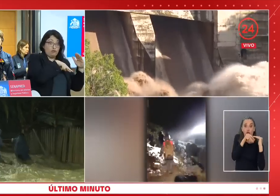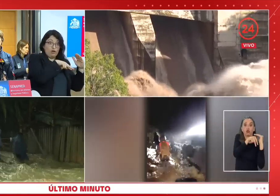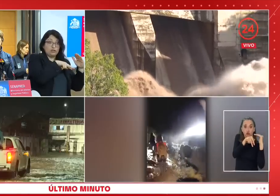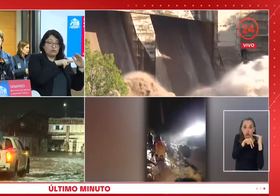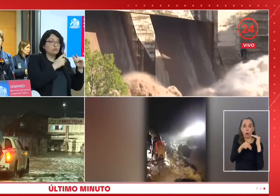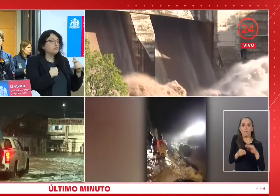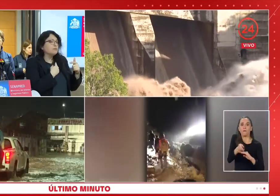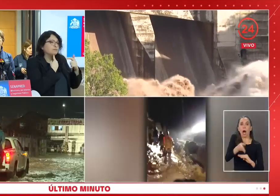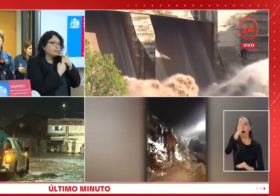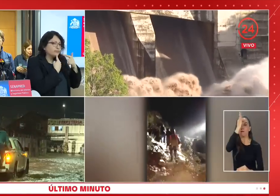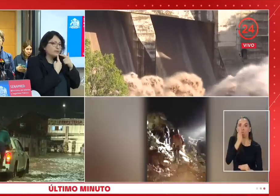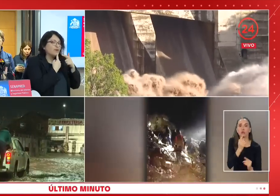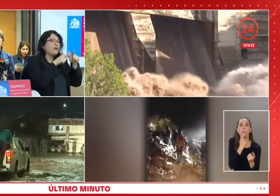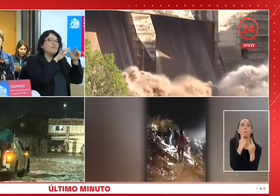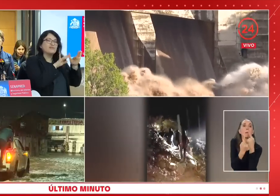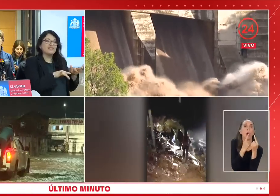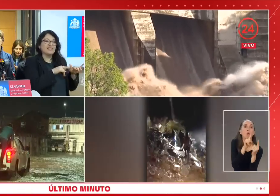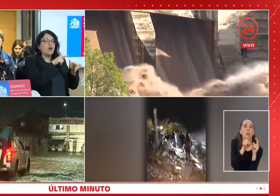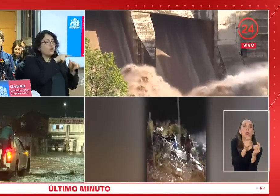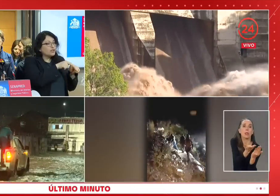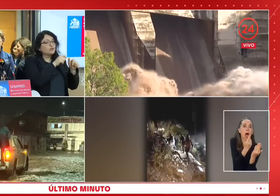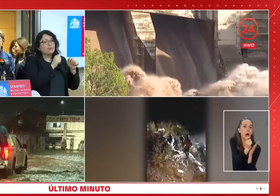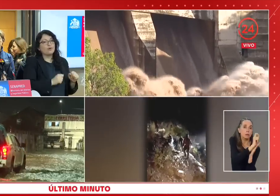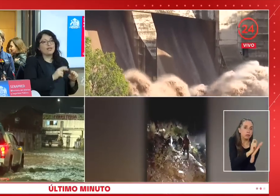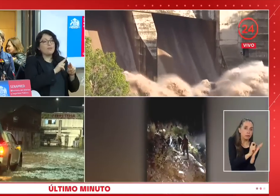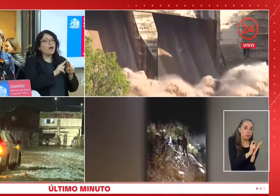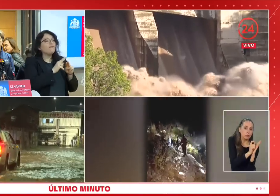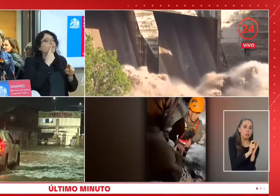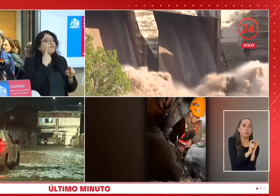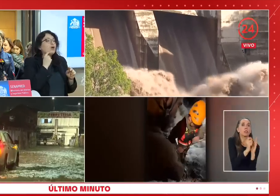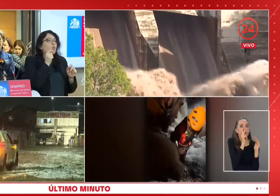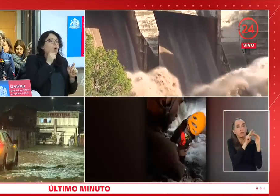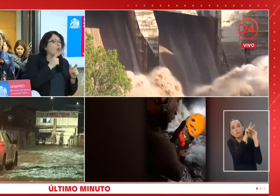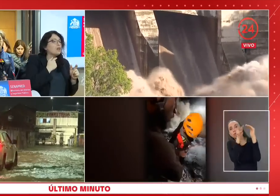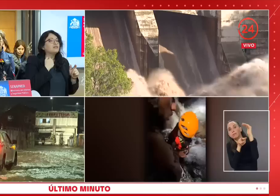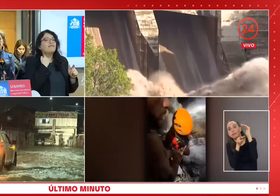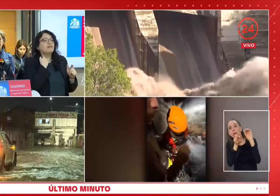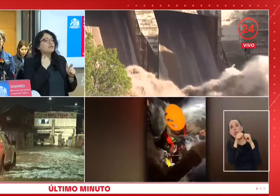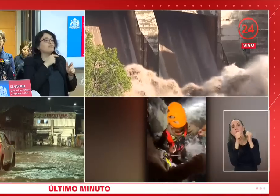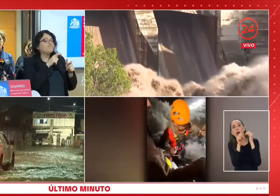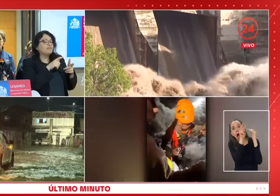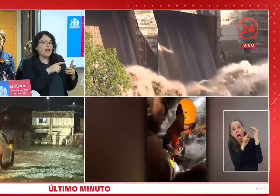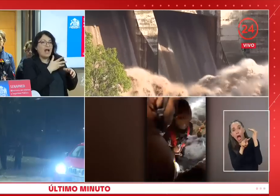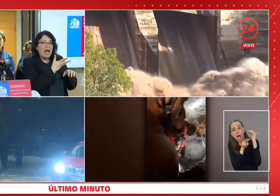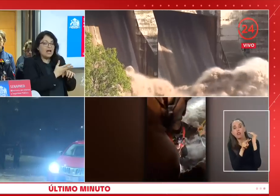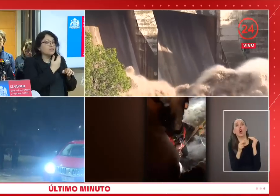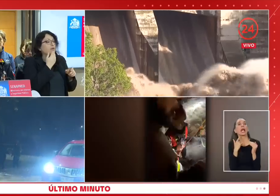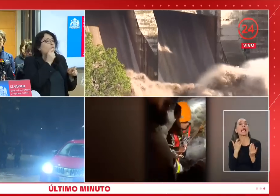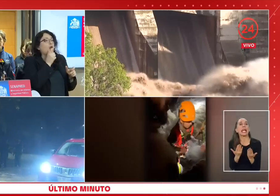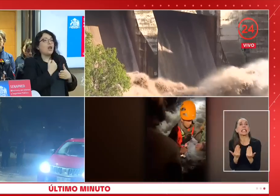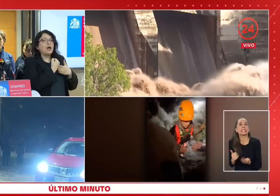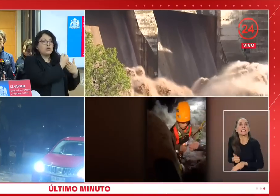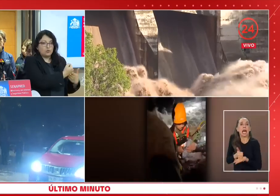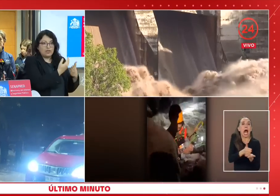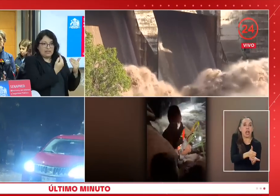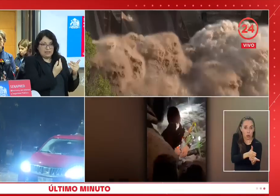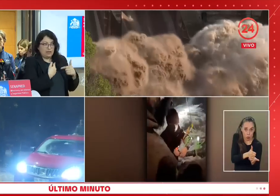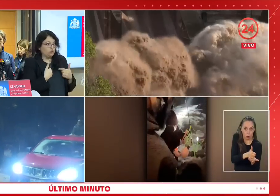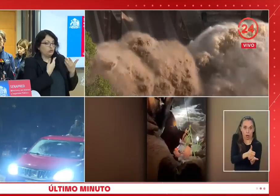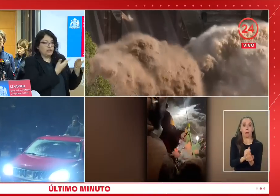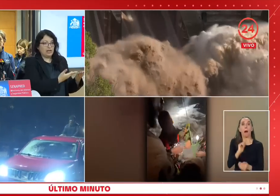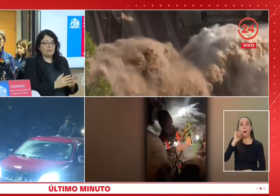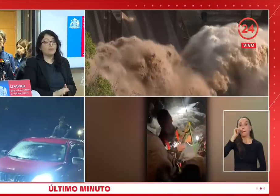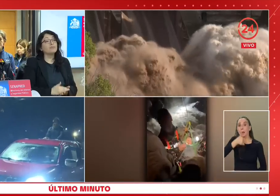hacer este levantamiento con eso se efectúa una revisión del nivel de daño que hay para ver cuál es el tipo de ayuda que corresponde entregar